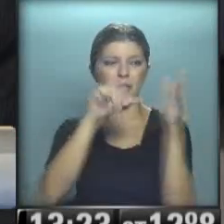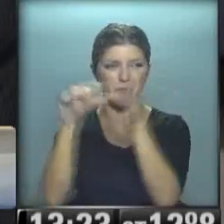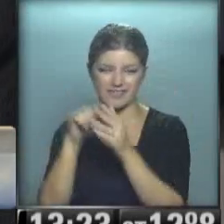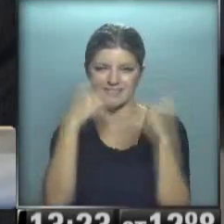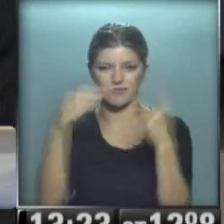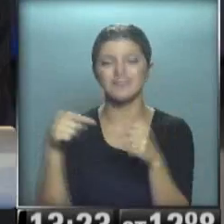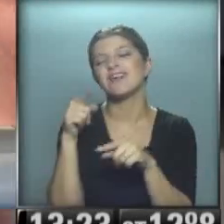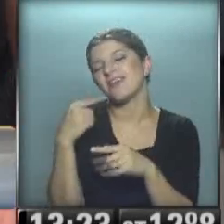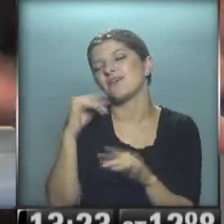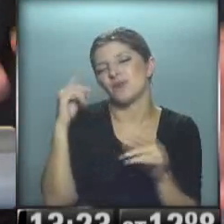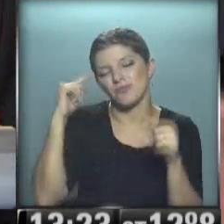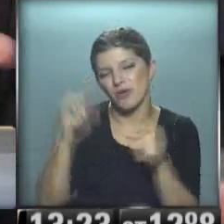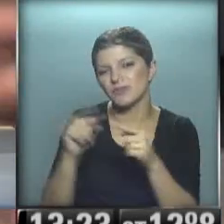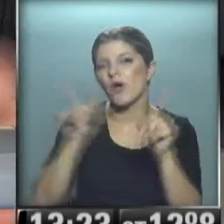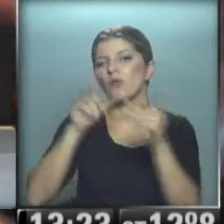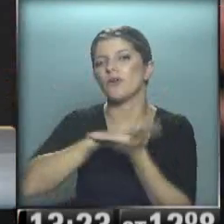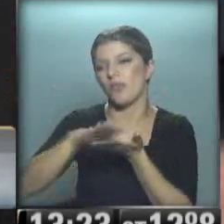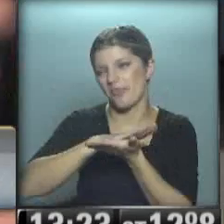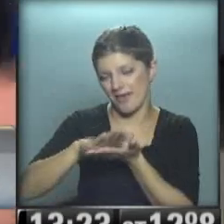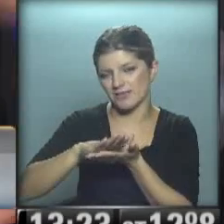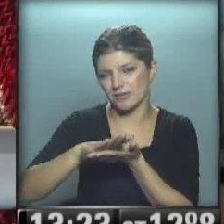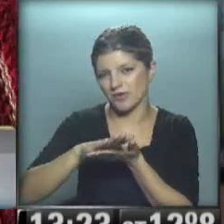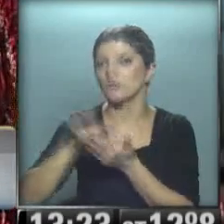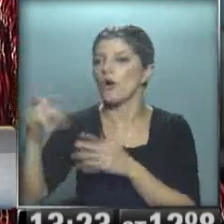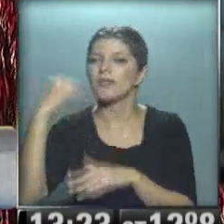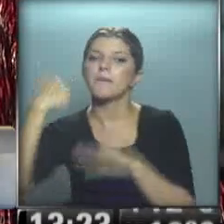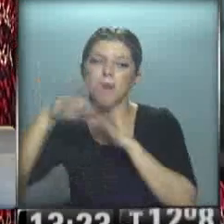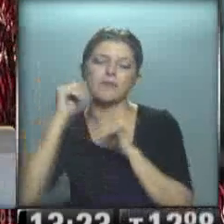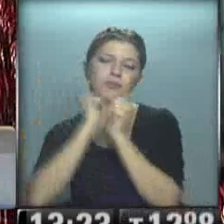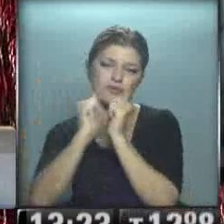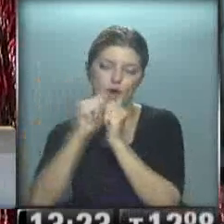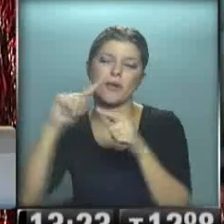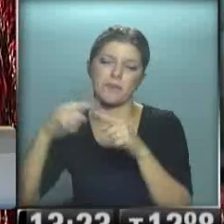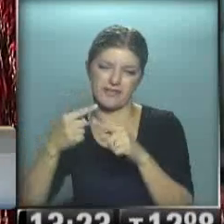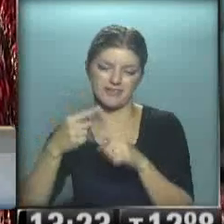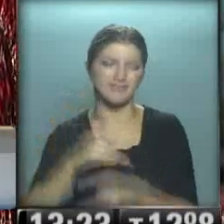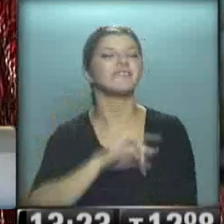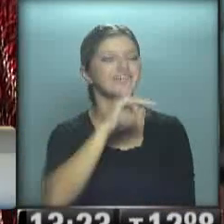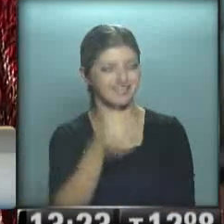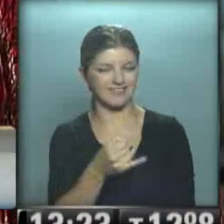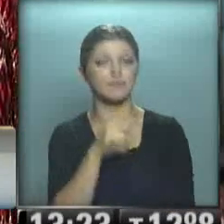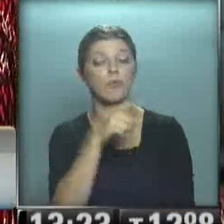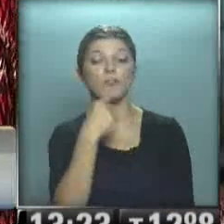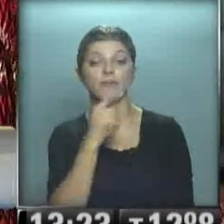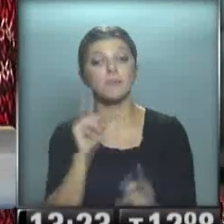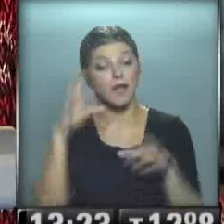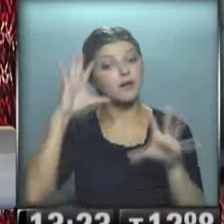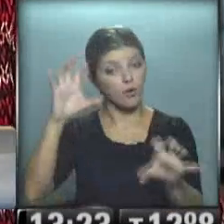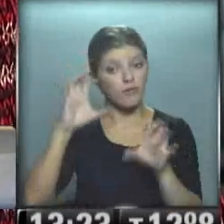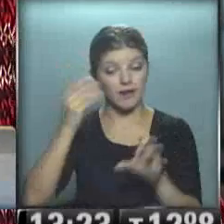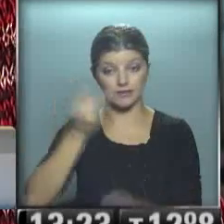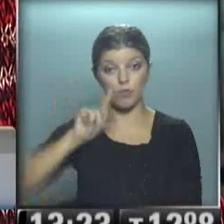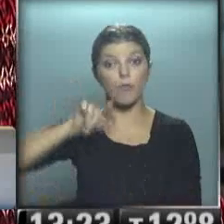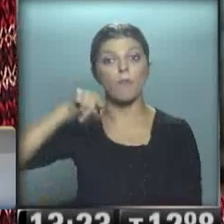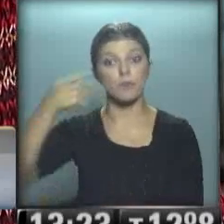datos básicos. Vos tenés cosas que tienen más que ver con la historia, sí, lo político. No, bueno, y ya que decías eso, recordar que el próximo sábado